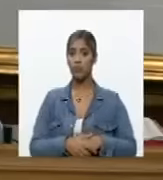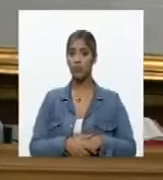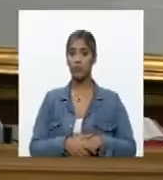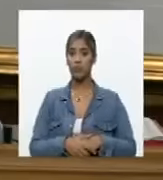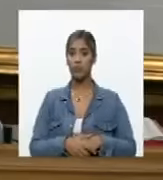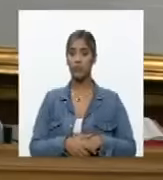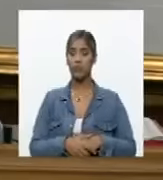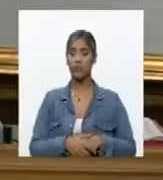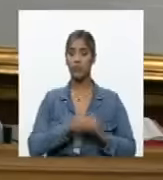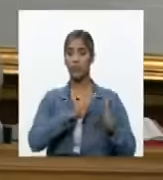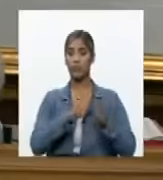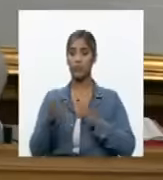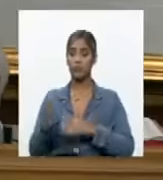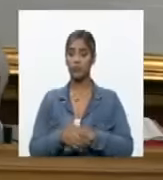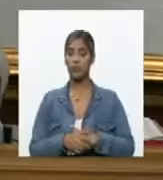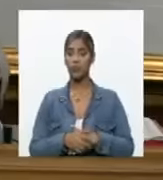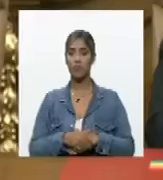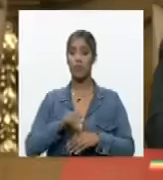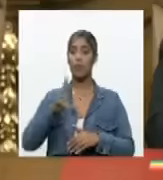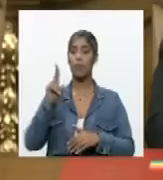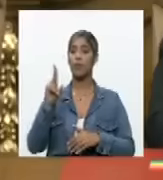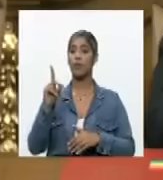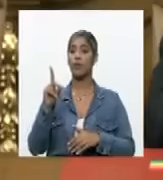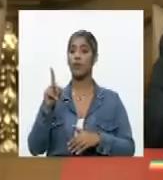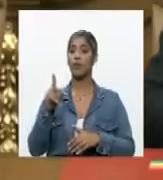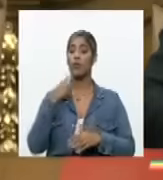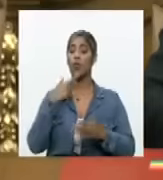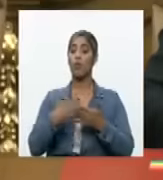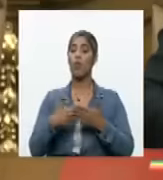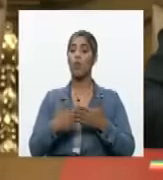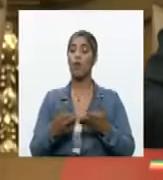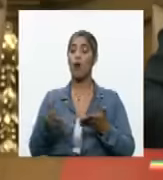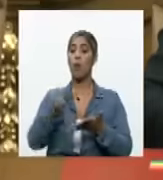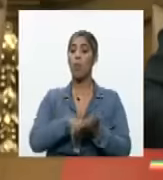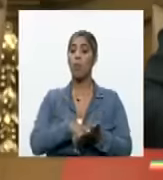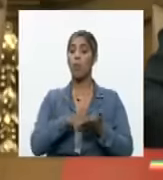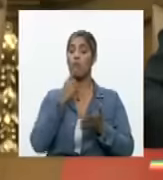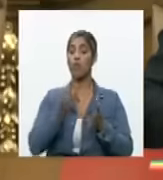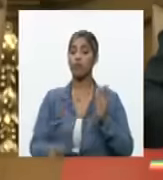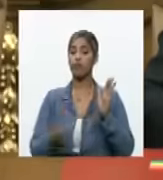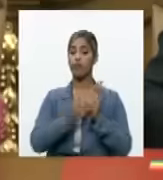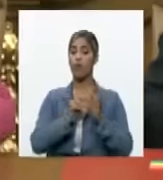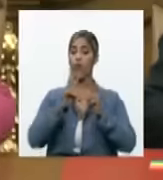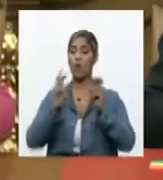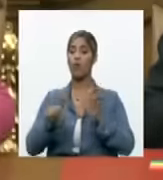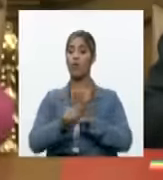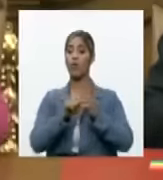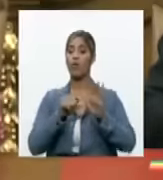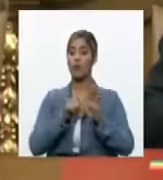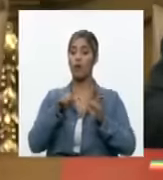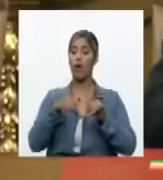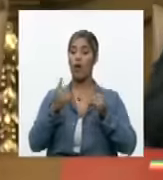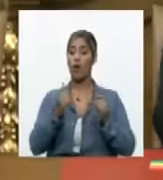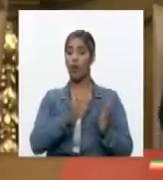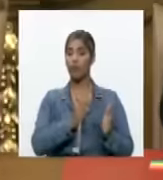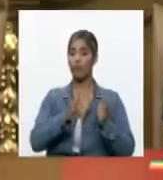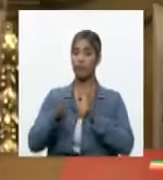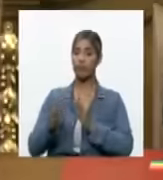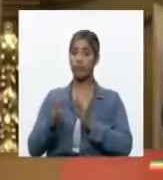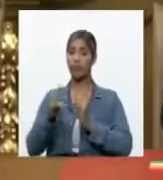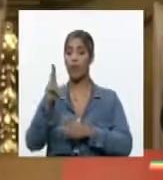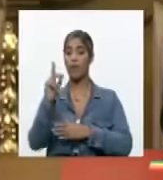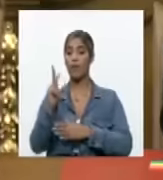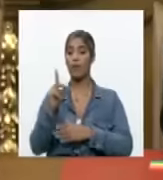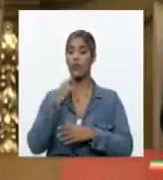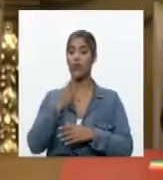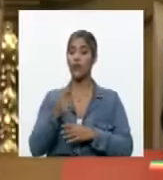Queda aprobado. Siguiente. Vigésimo primero. Se propone aprobar la incorporación de un nuevo artículo que pasa a ser el artículo 21,